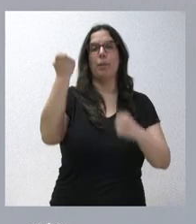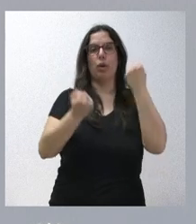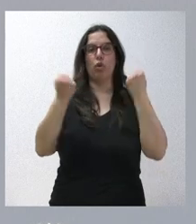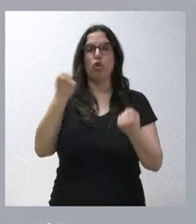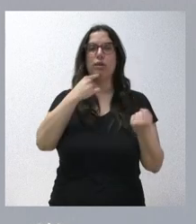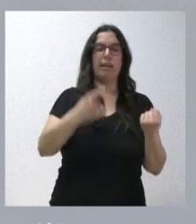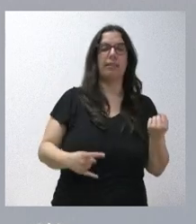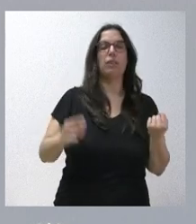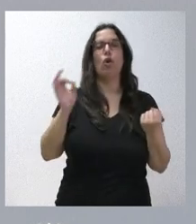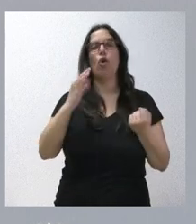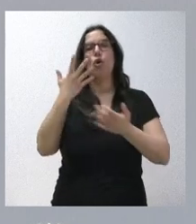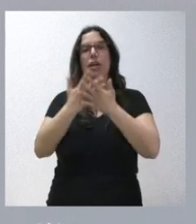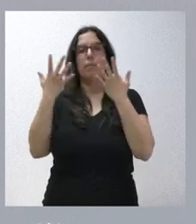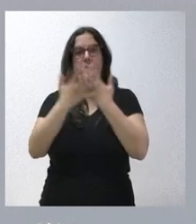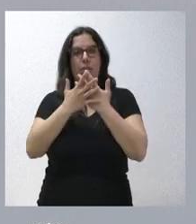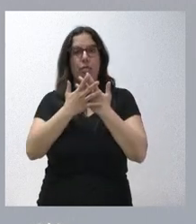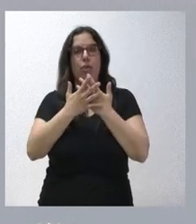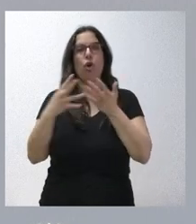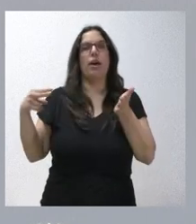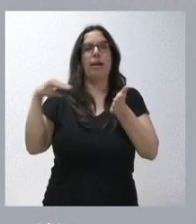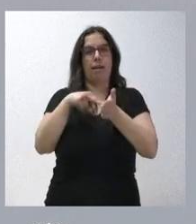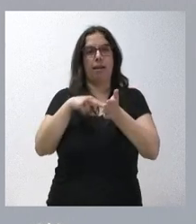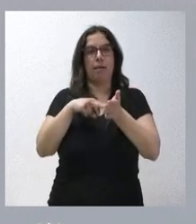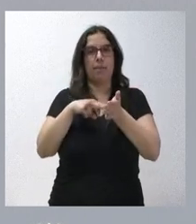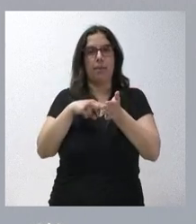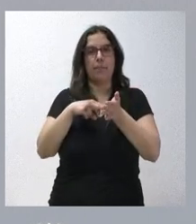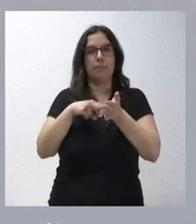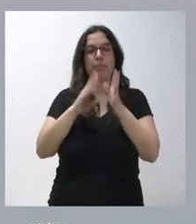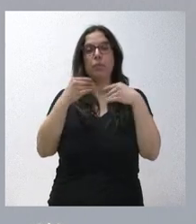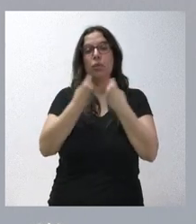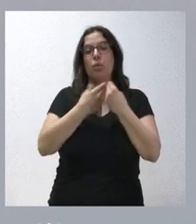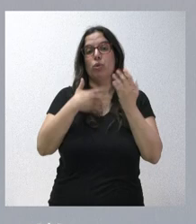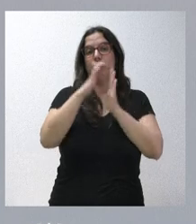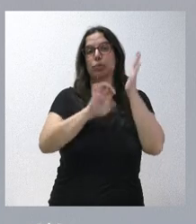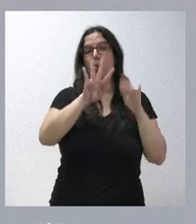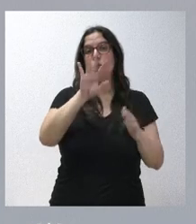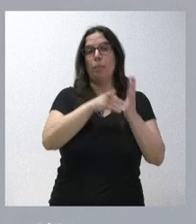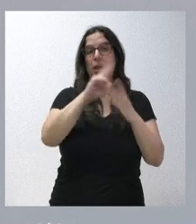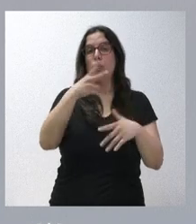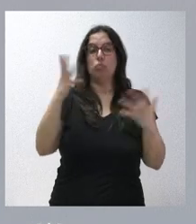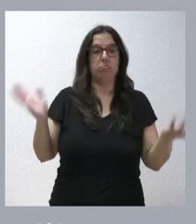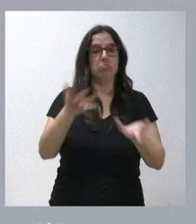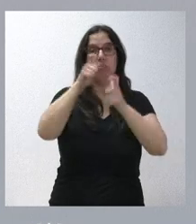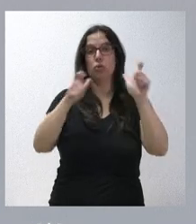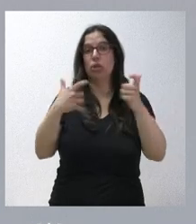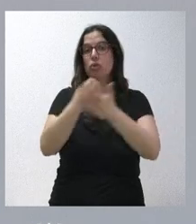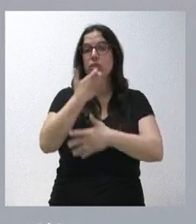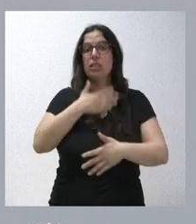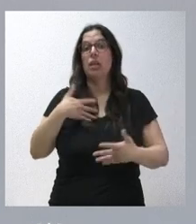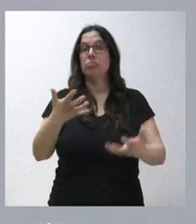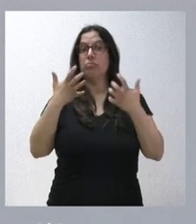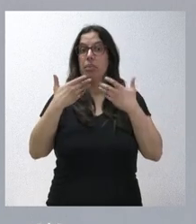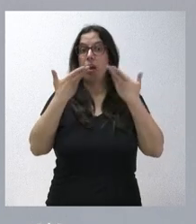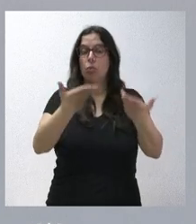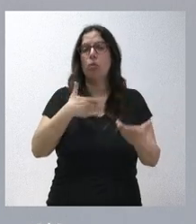eléctrico o híbrido recargable de 4,000 y por tanto animamos a todas las personas que se quieran beneficiar de esta ayuda lo